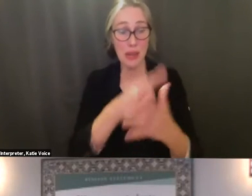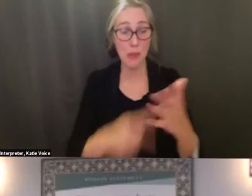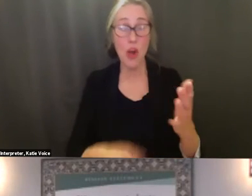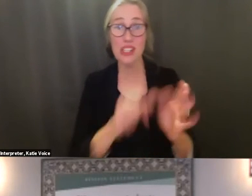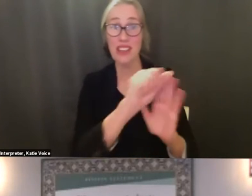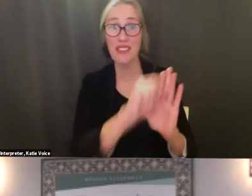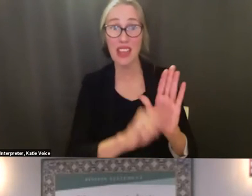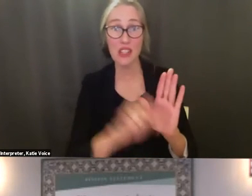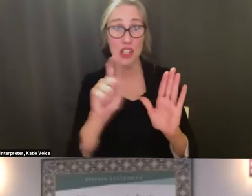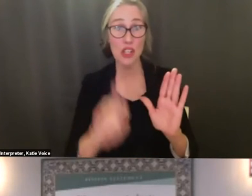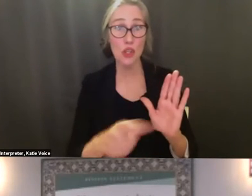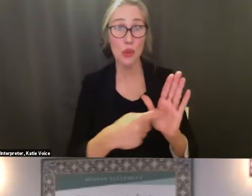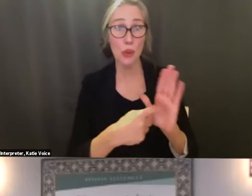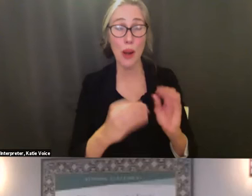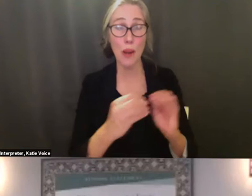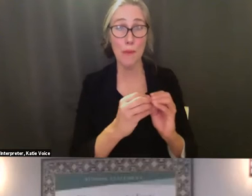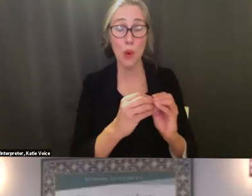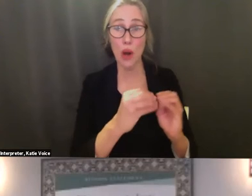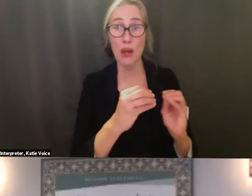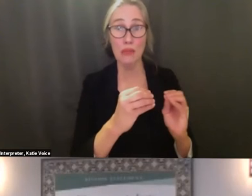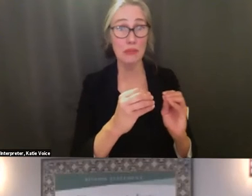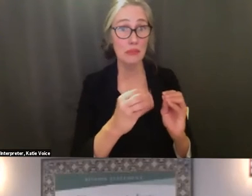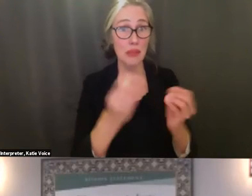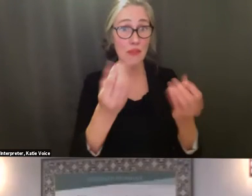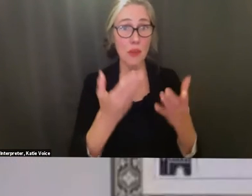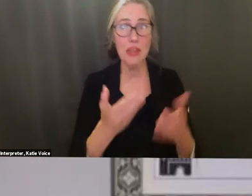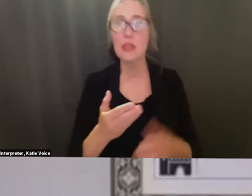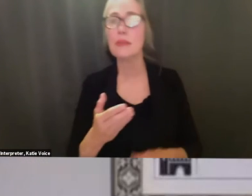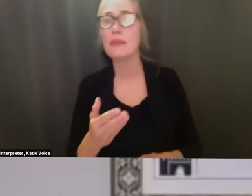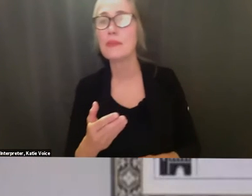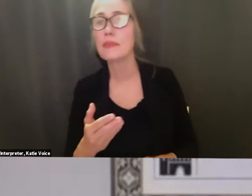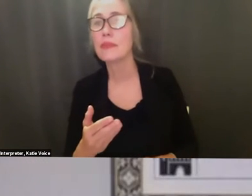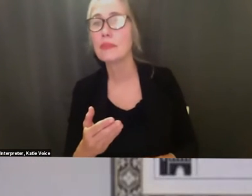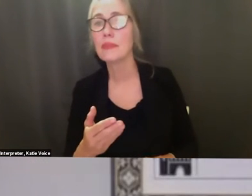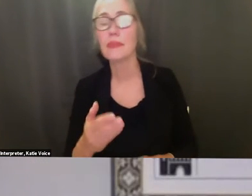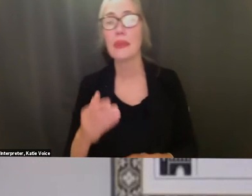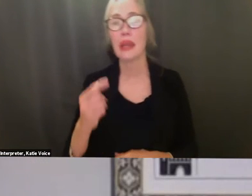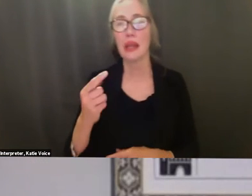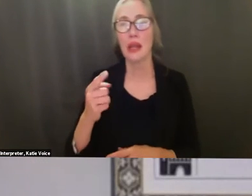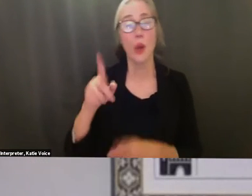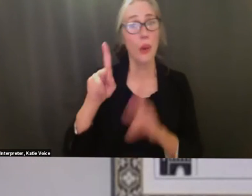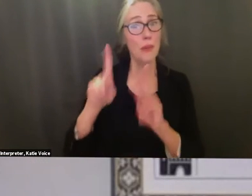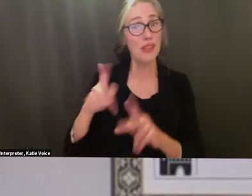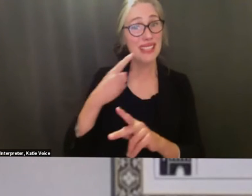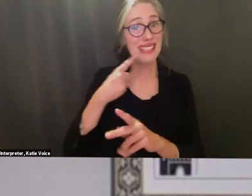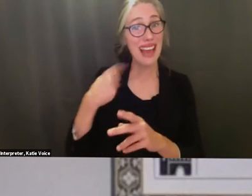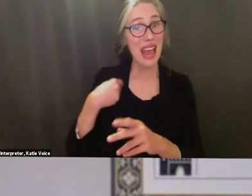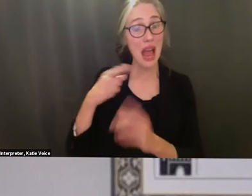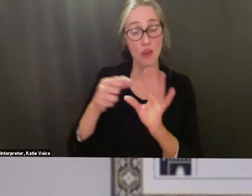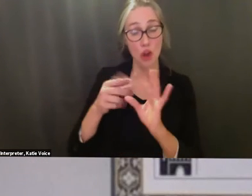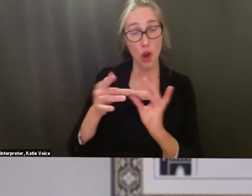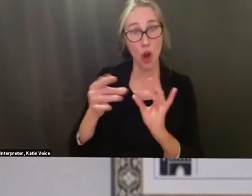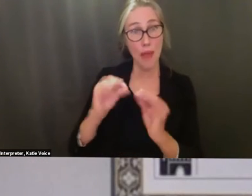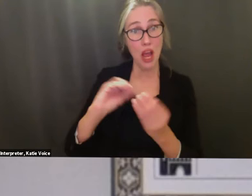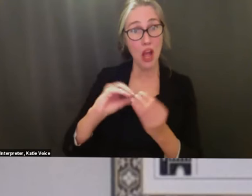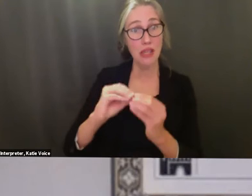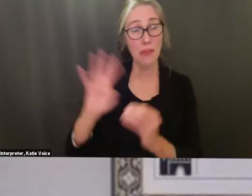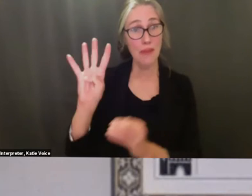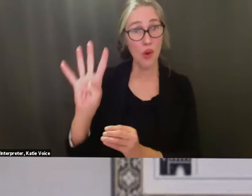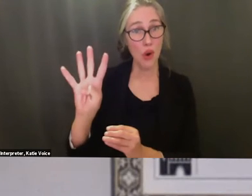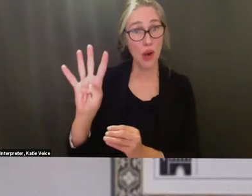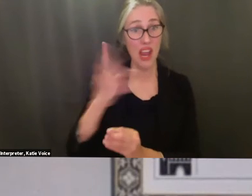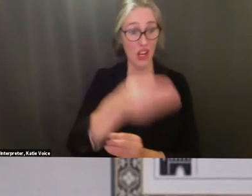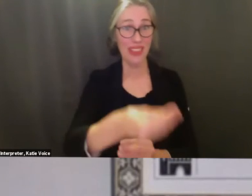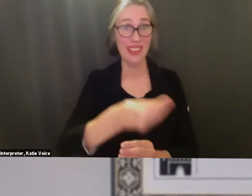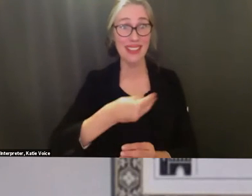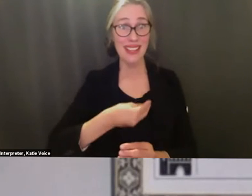varias cosas? Señora Sims-Fulton, solamente un comentario rápido sobre el artículo 4. ¿Esto es algo que